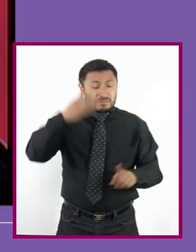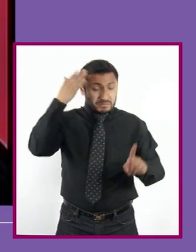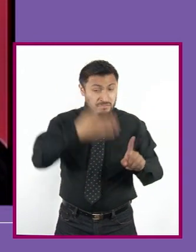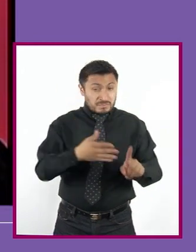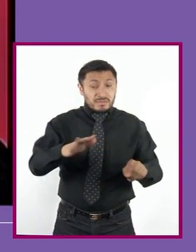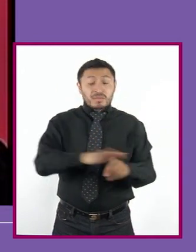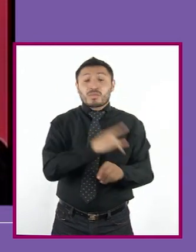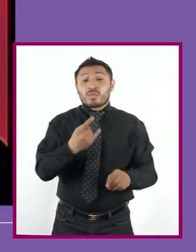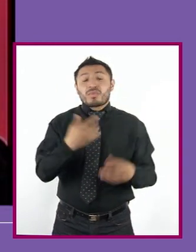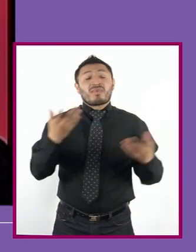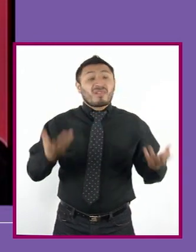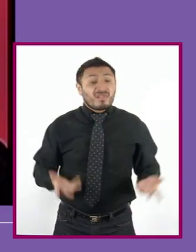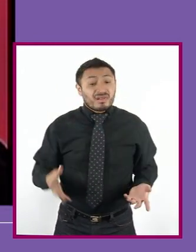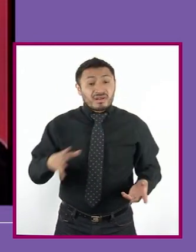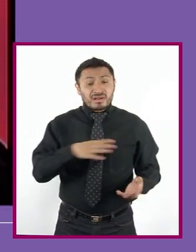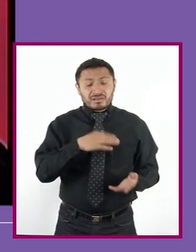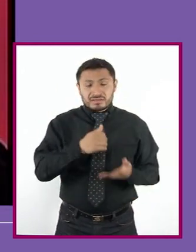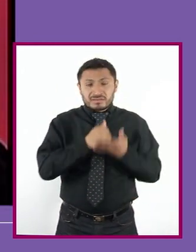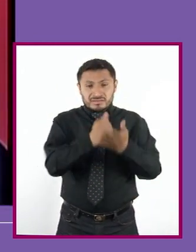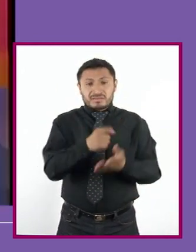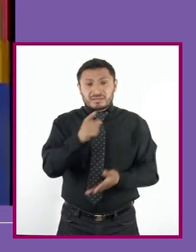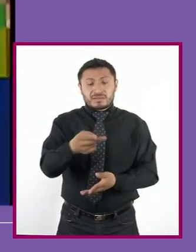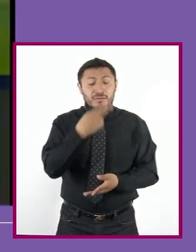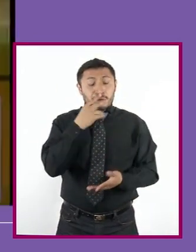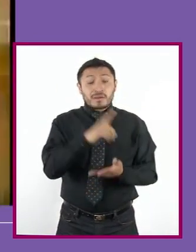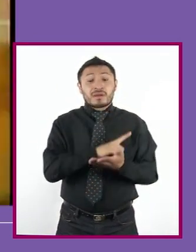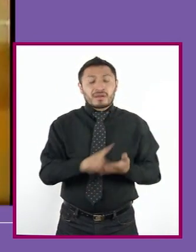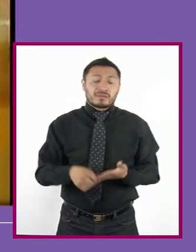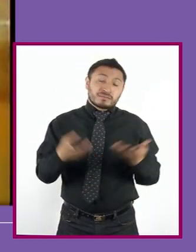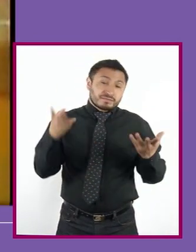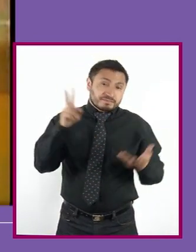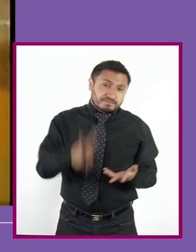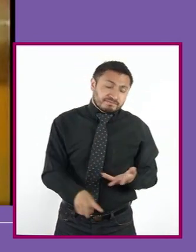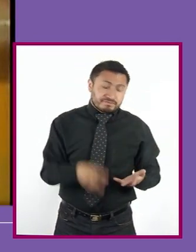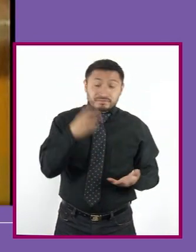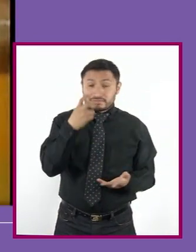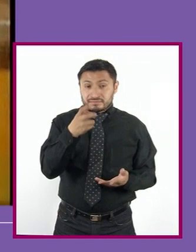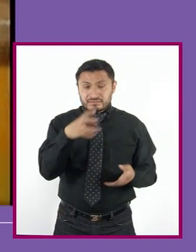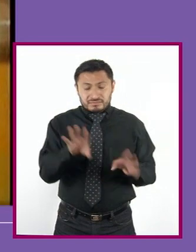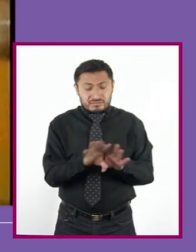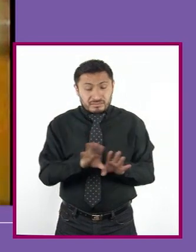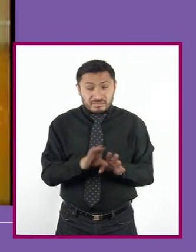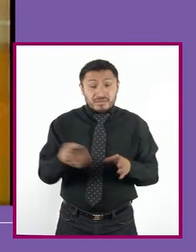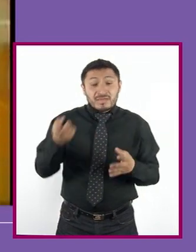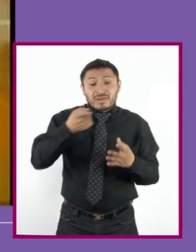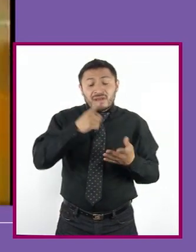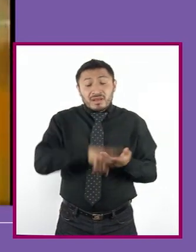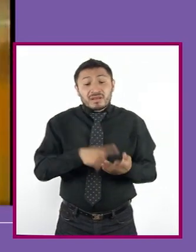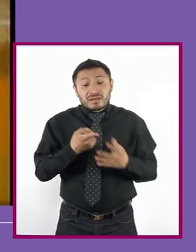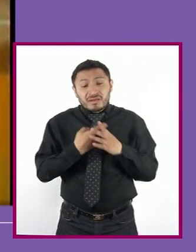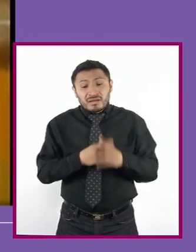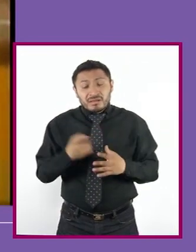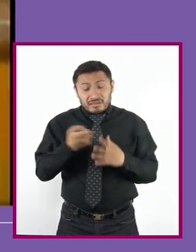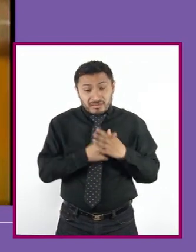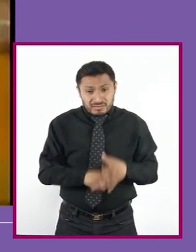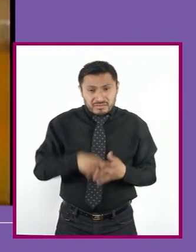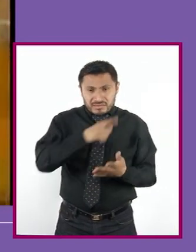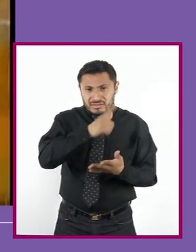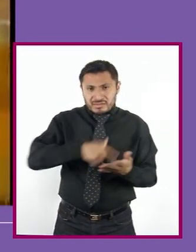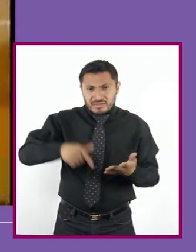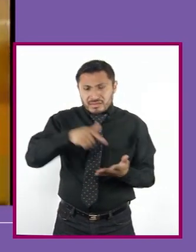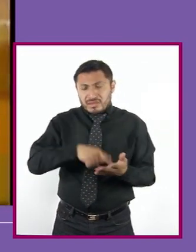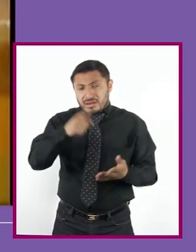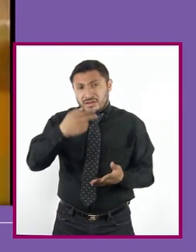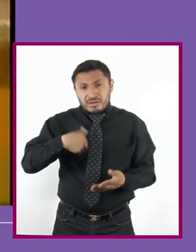están ayudándonos a ejercer nuestros derechos, ¿verdad? Y esto comienza desde los lugares donde nos